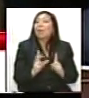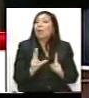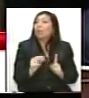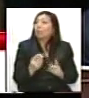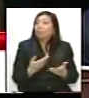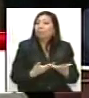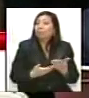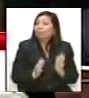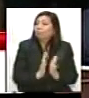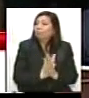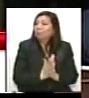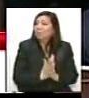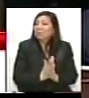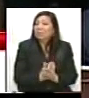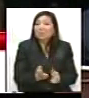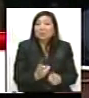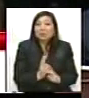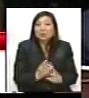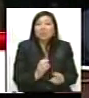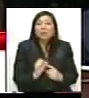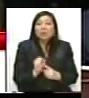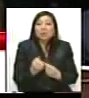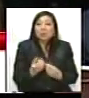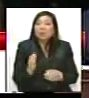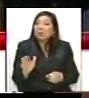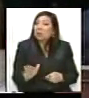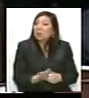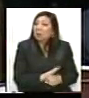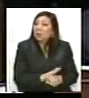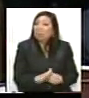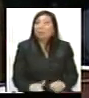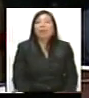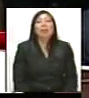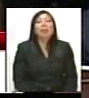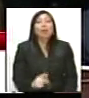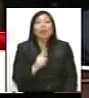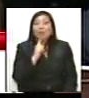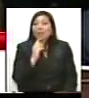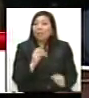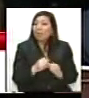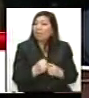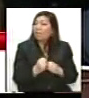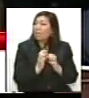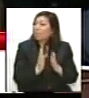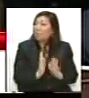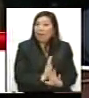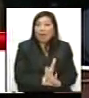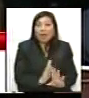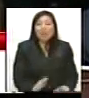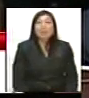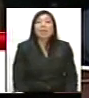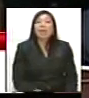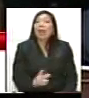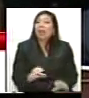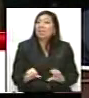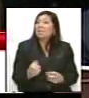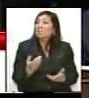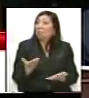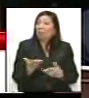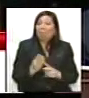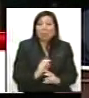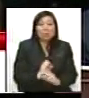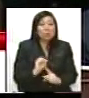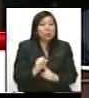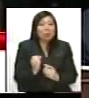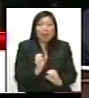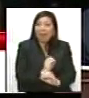disfrutan por ejemplo de las prestaciones sociales completas que no están en el sector formal y realicen su labor sin prestaciones